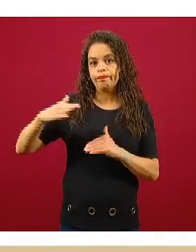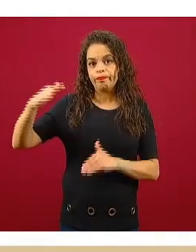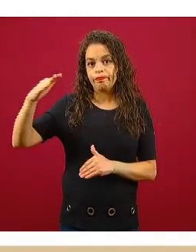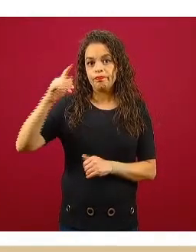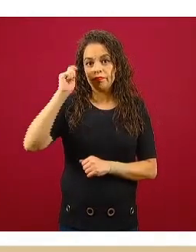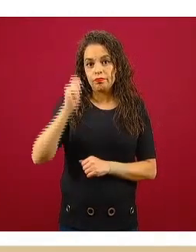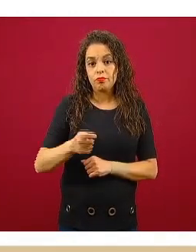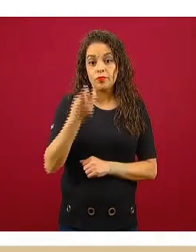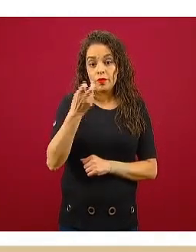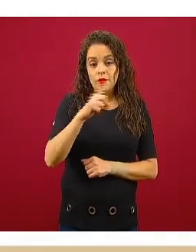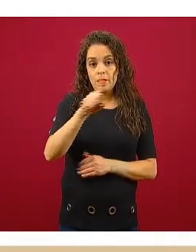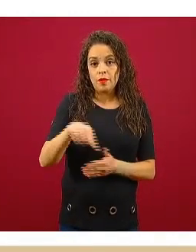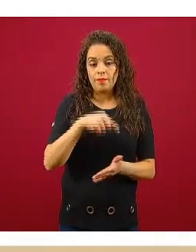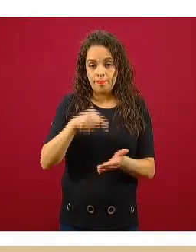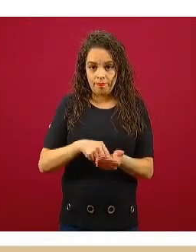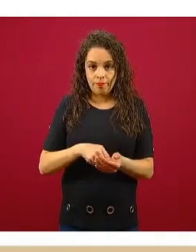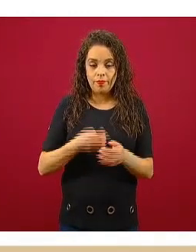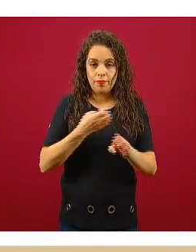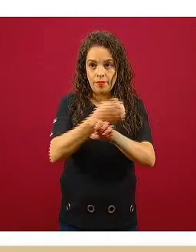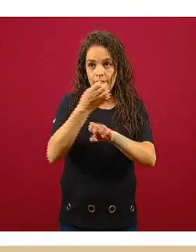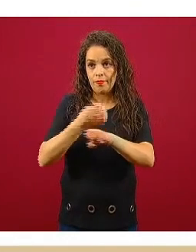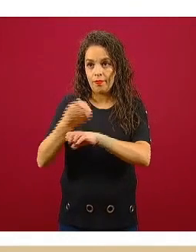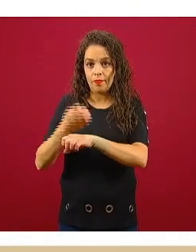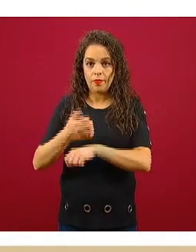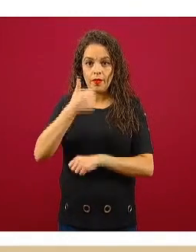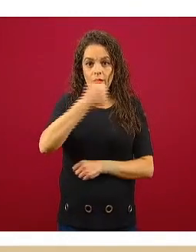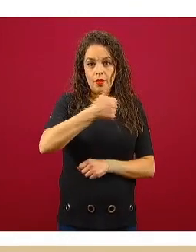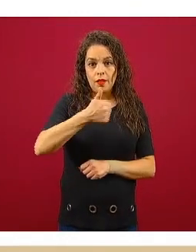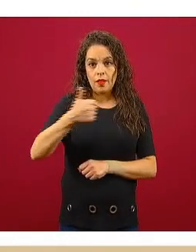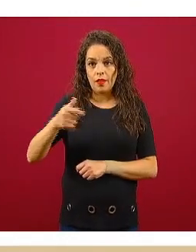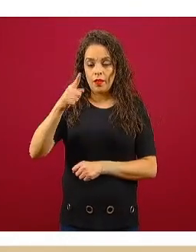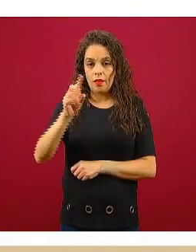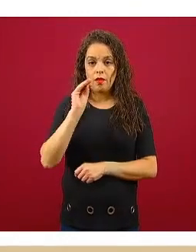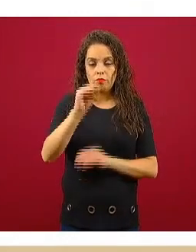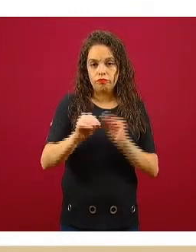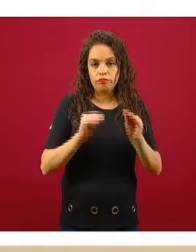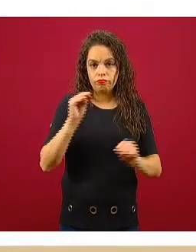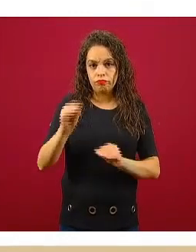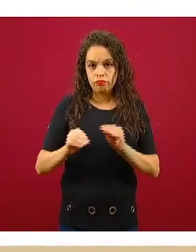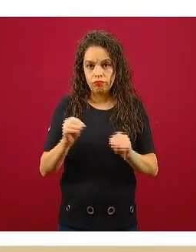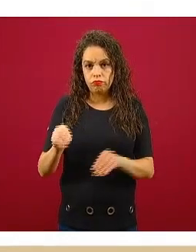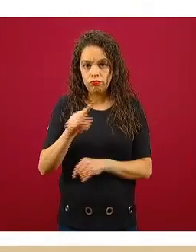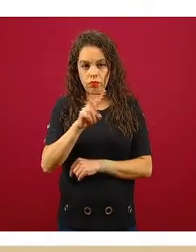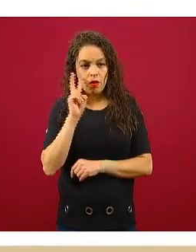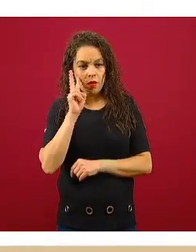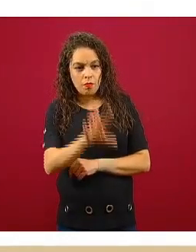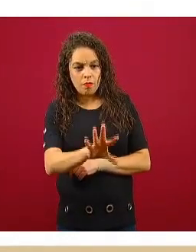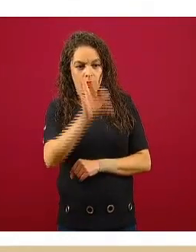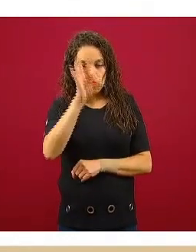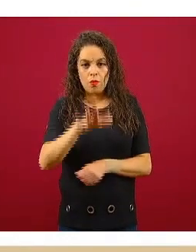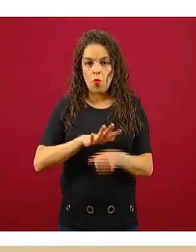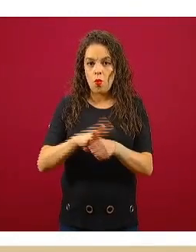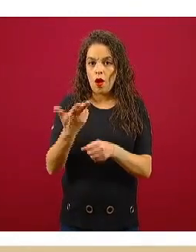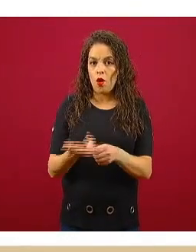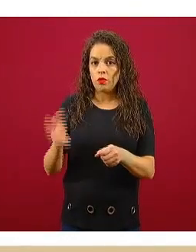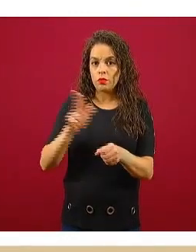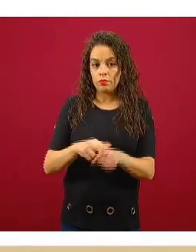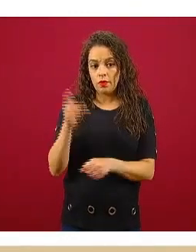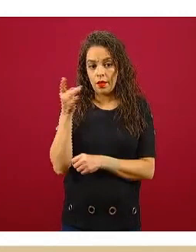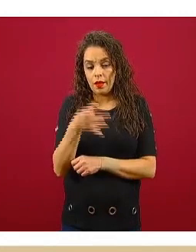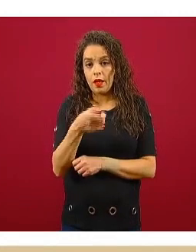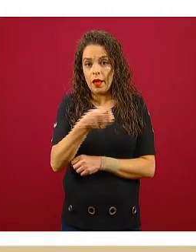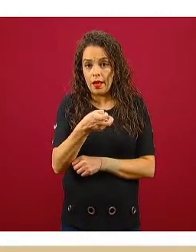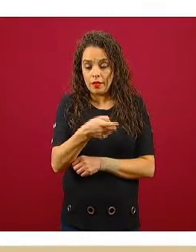tipo de unidades que hacen las entidades federativas, en donde van definiendo cuáles son sus hospitales COVID y los van